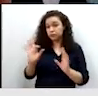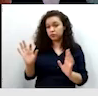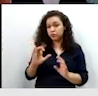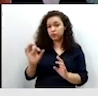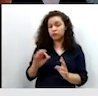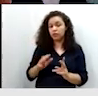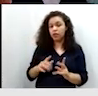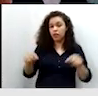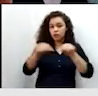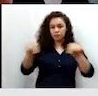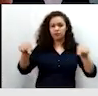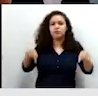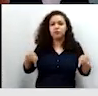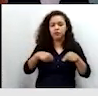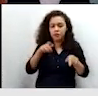tapetito